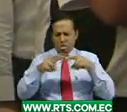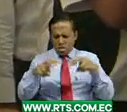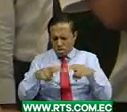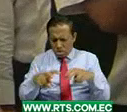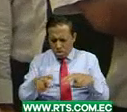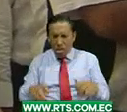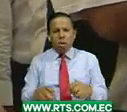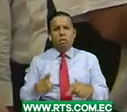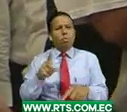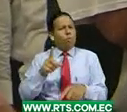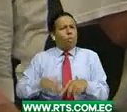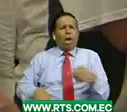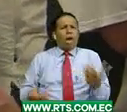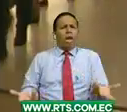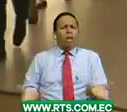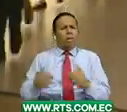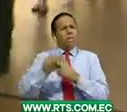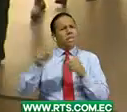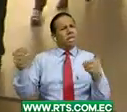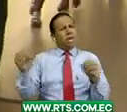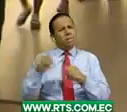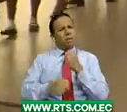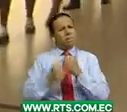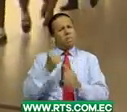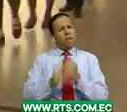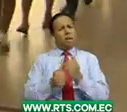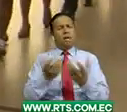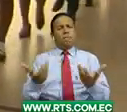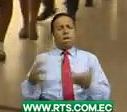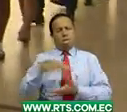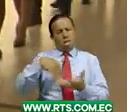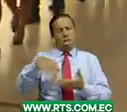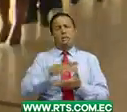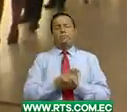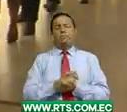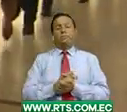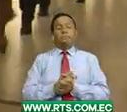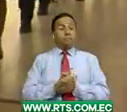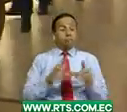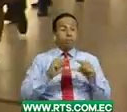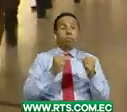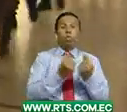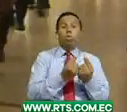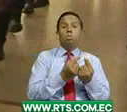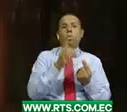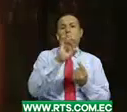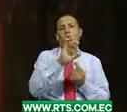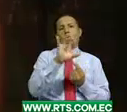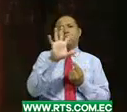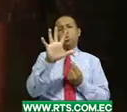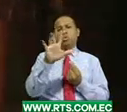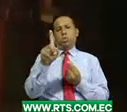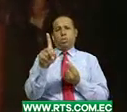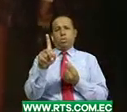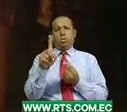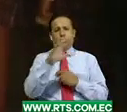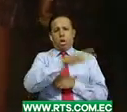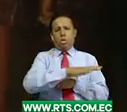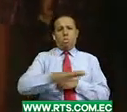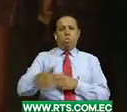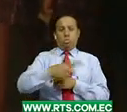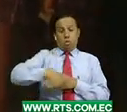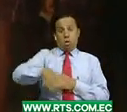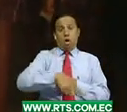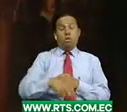estaba complicado lo del sistema. De ese último grupo son 851 alumnos en la zona 8, que en los próximos días conocerán